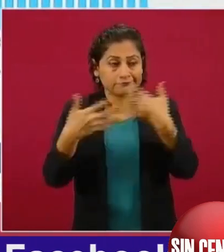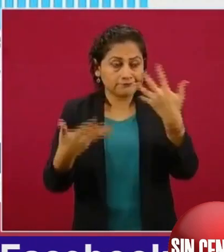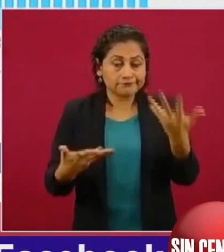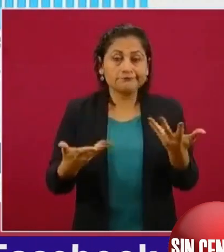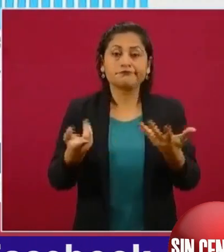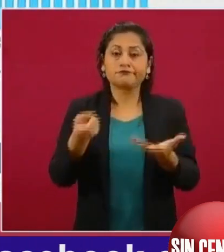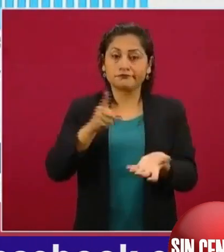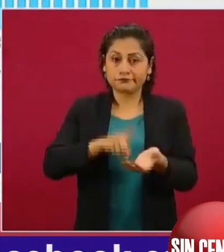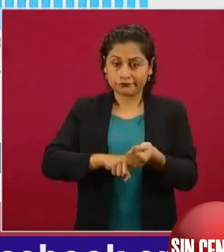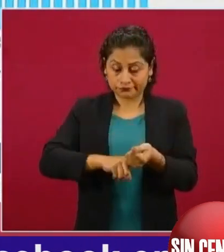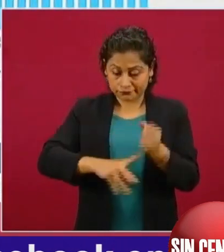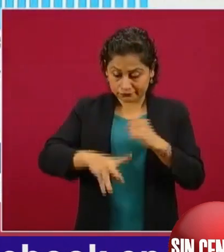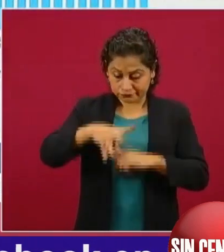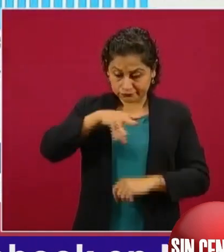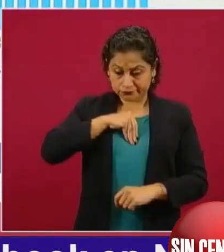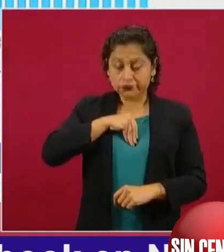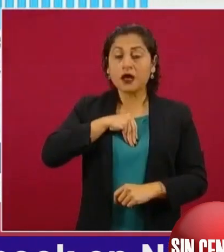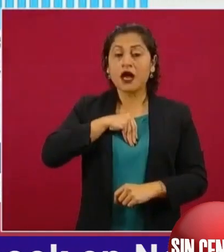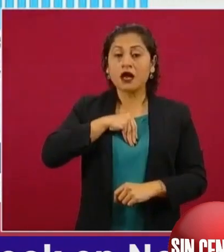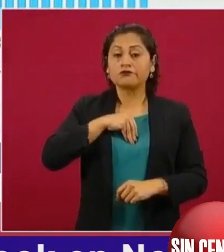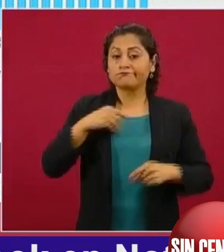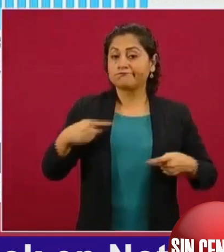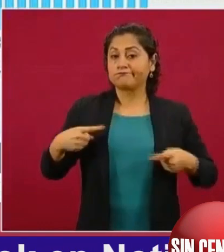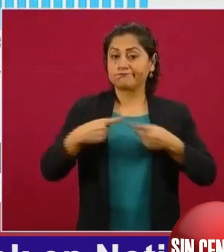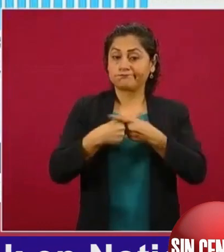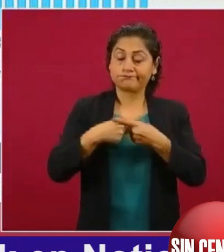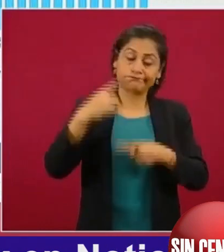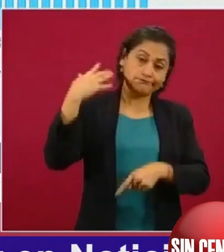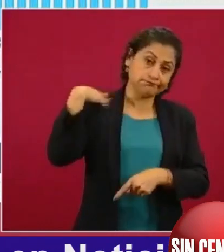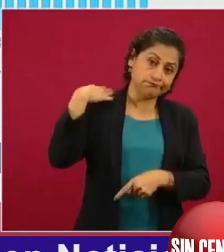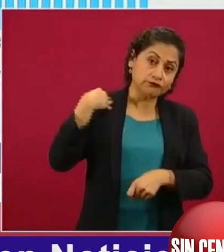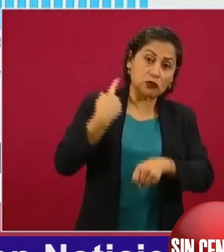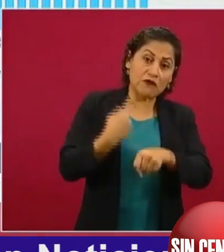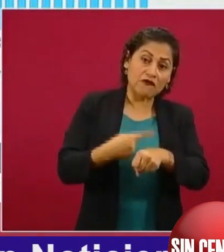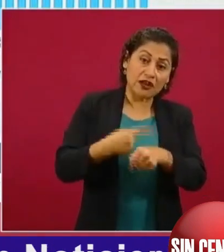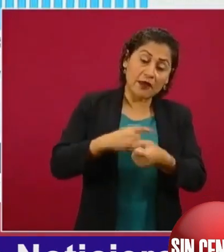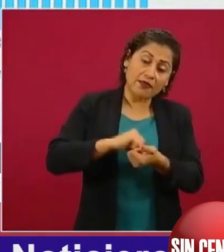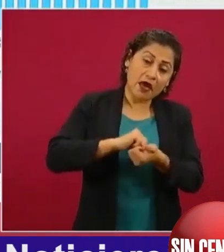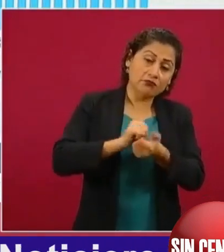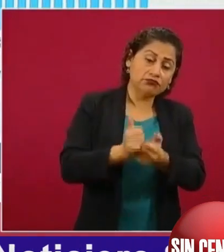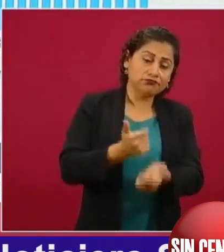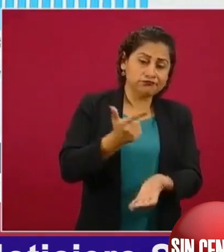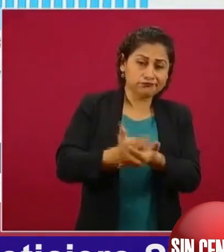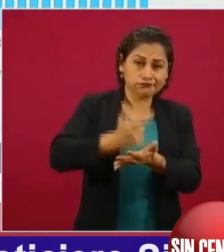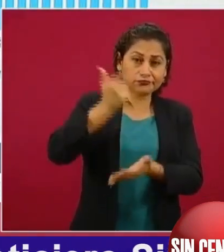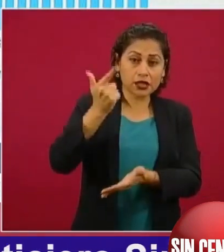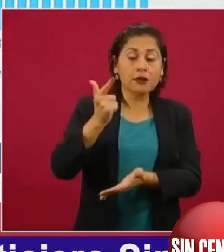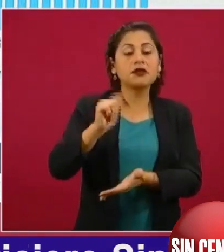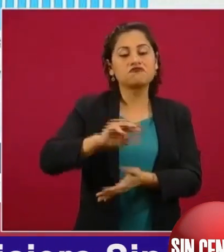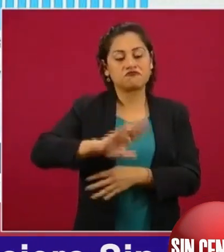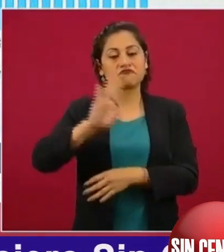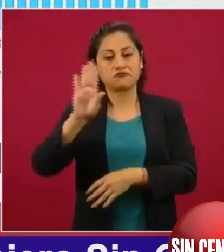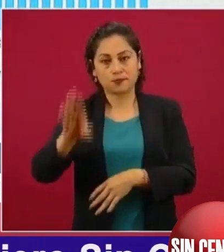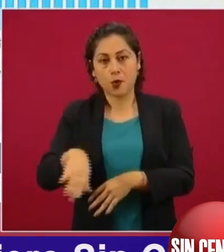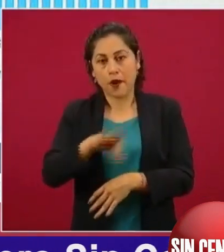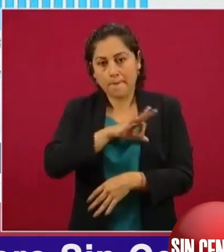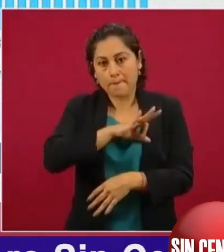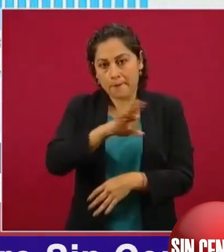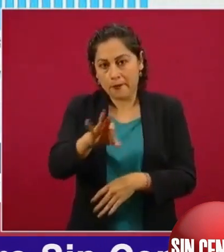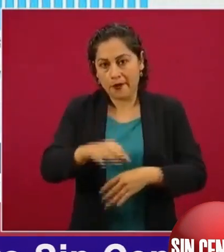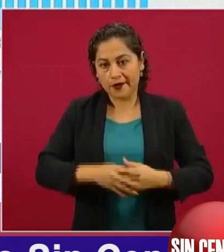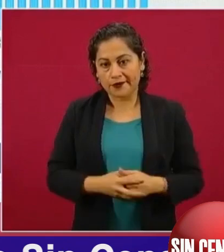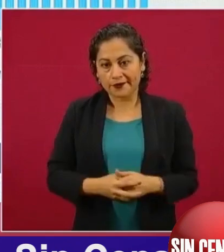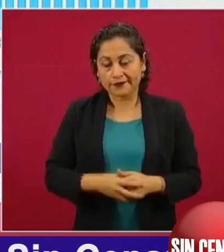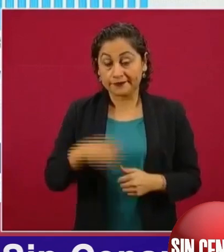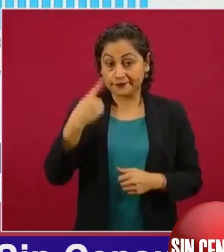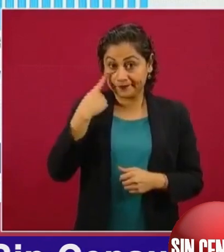los pulmones, causar neumonía grave y, por lo tanto, causar también la muerte. Aquí lo que vemos es en el tiempo